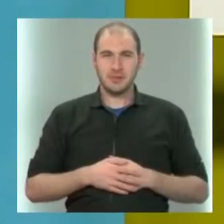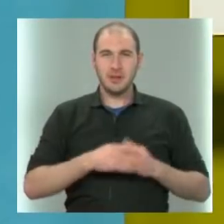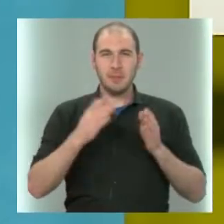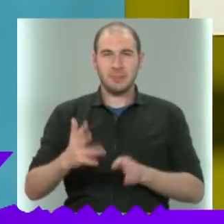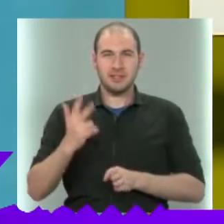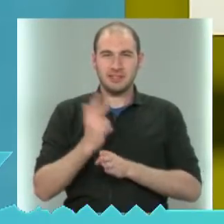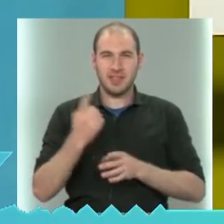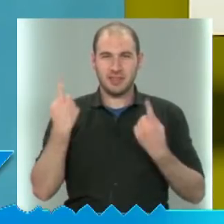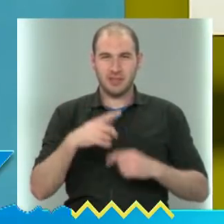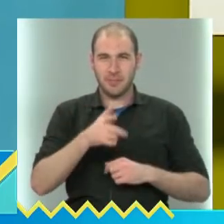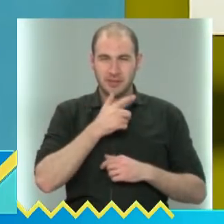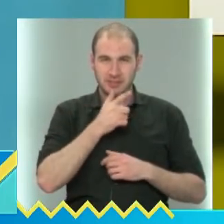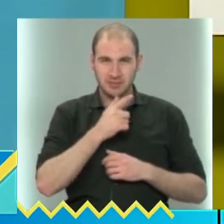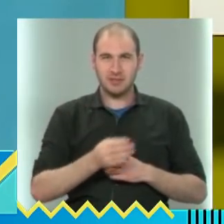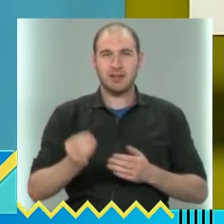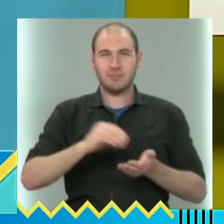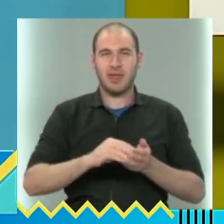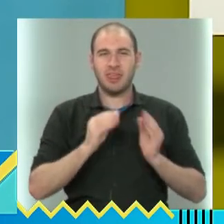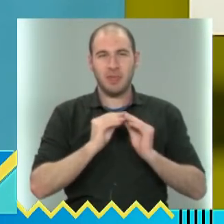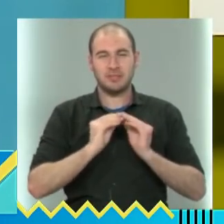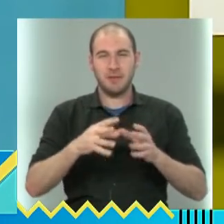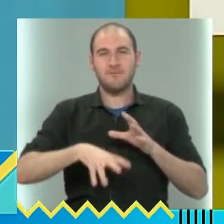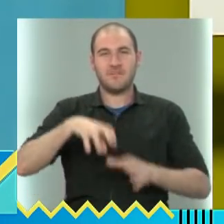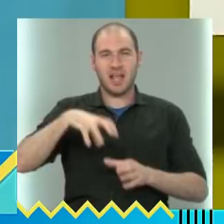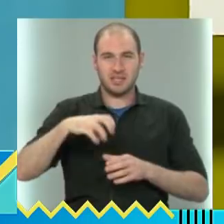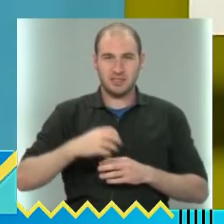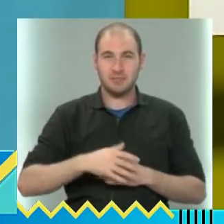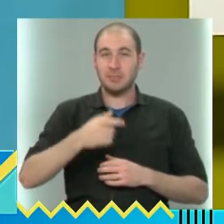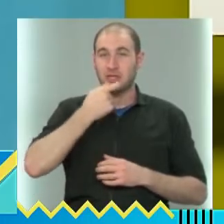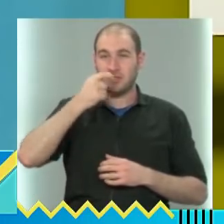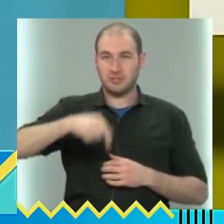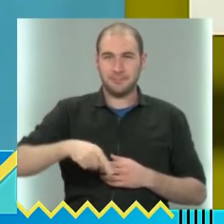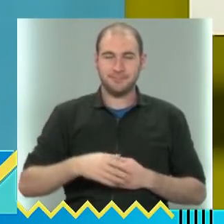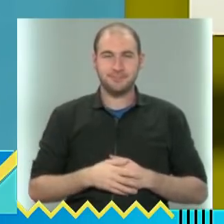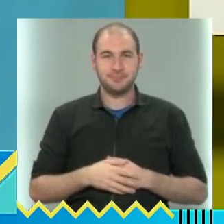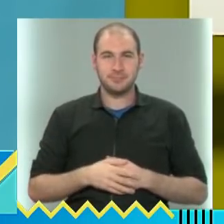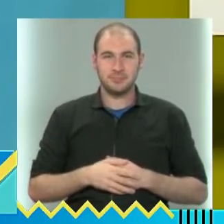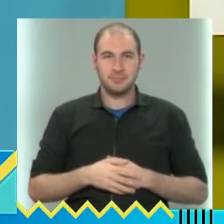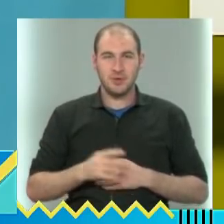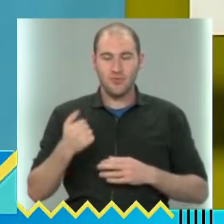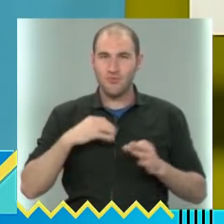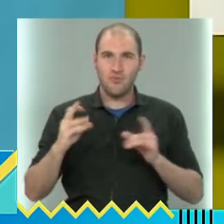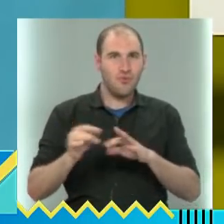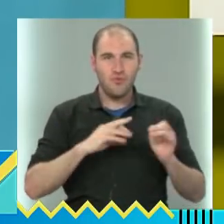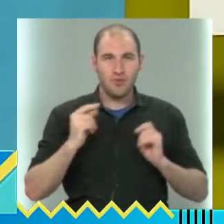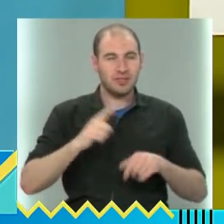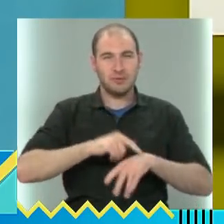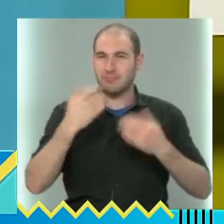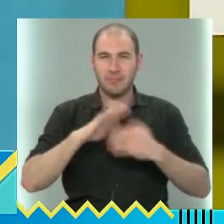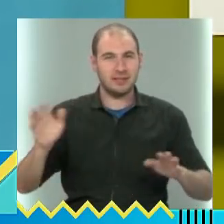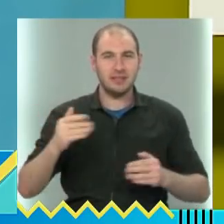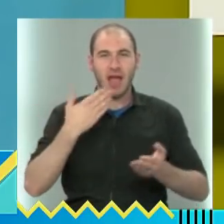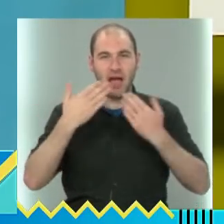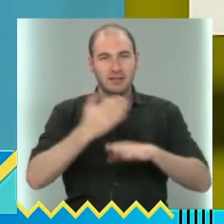Tercer bloque de distintos parecidos, sumándonos al debate de la fracturación hidráulica en la provincia de Mendoza. Muy candente, no vamos a perder más tiempo y vamos a